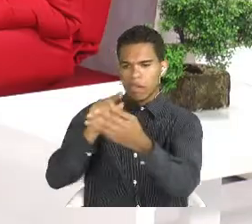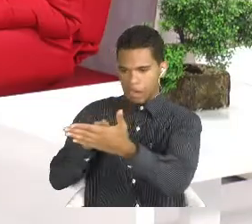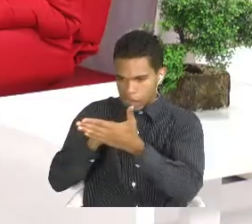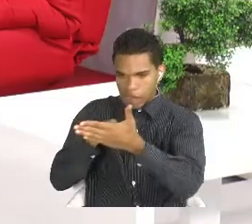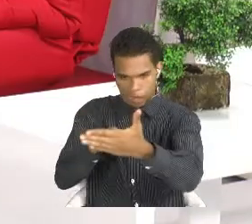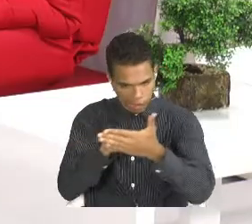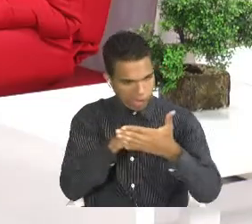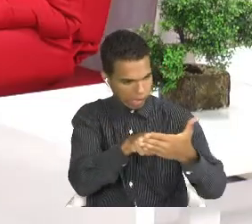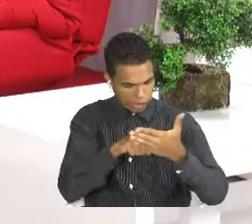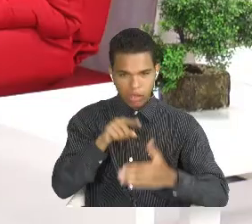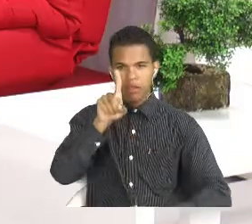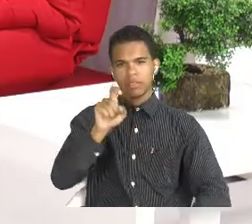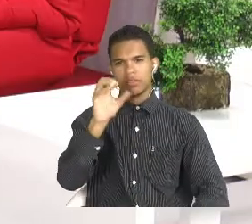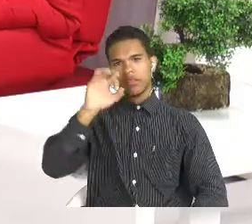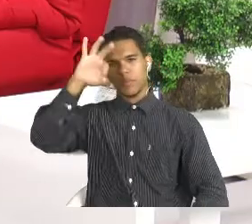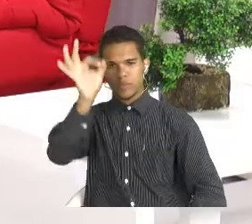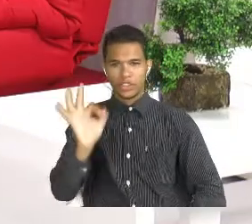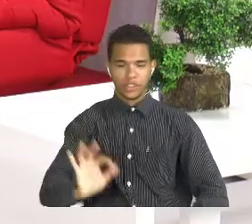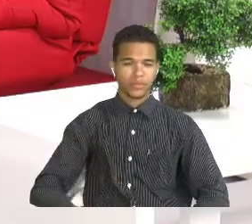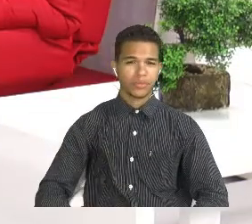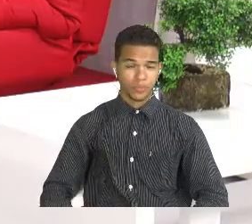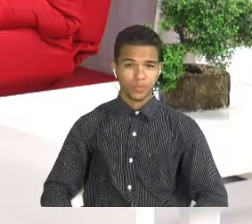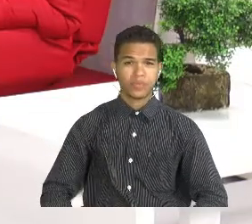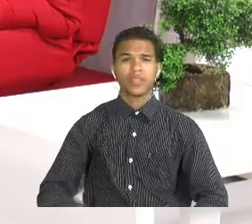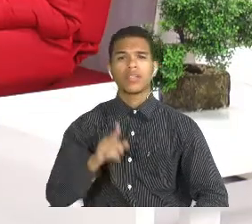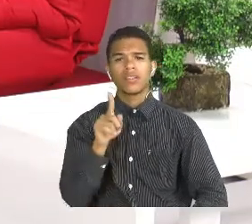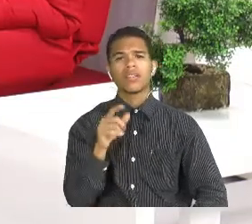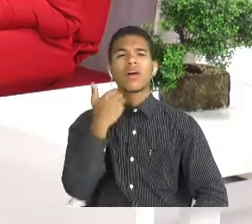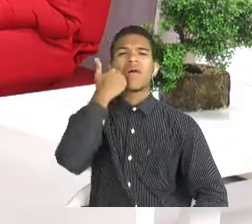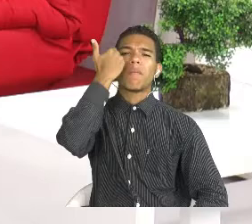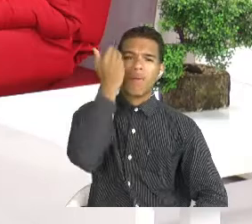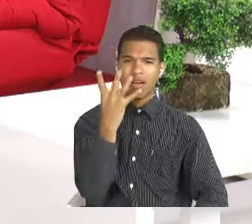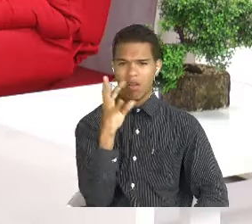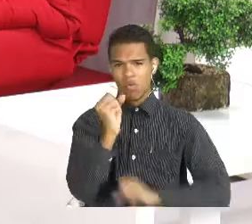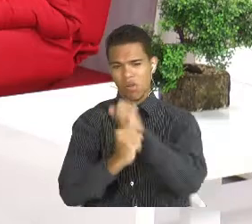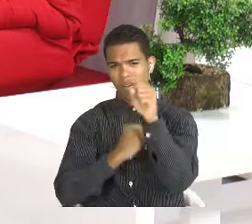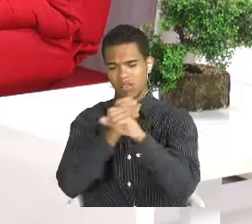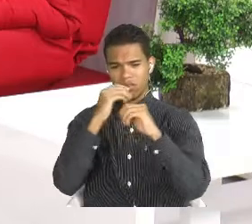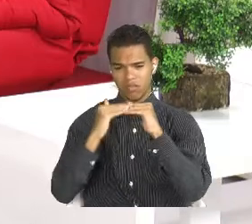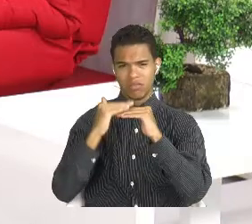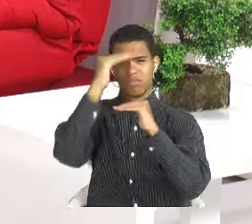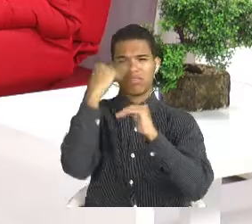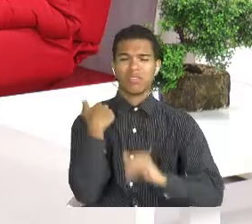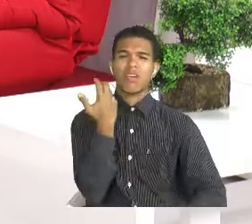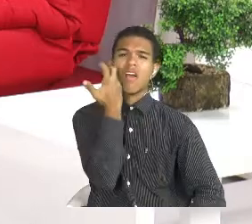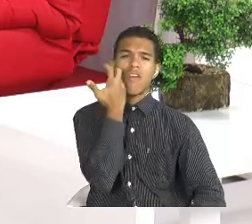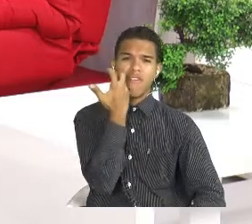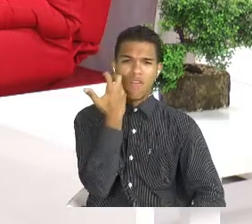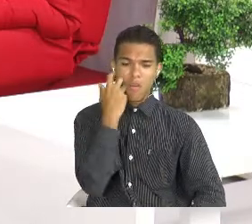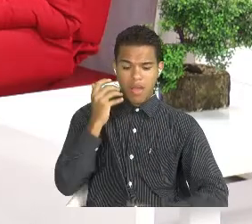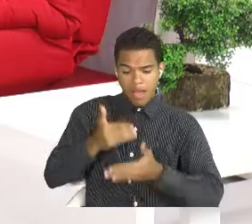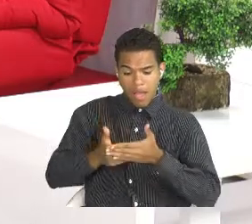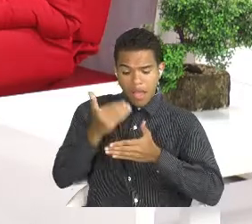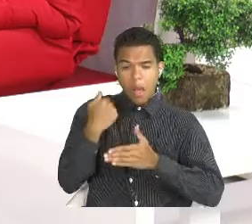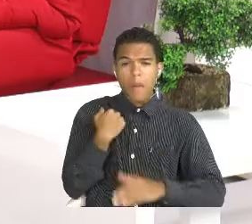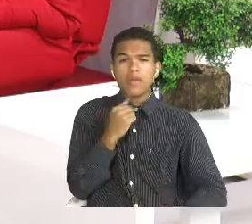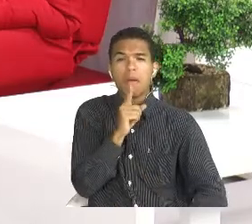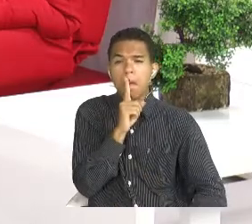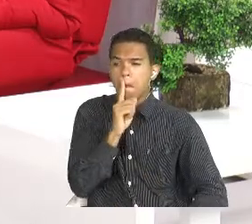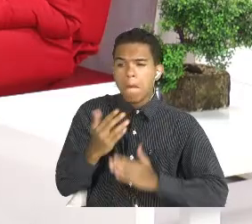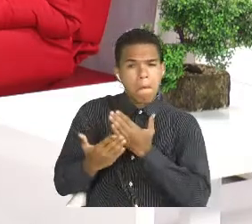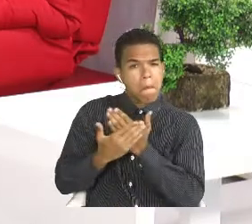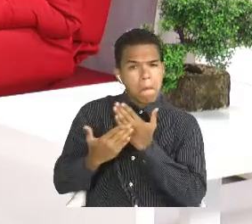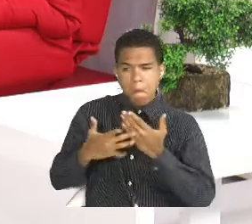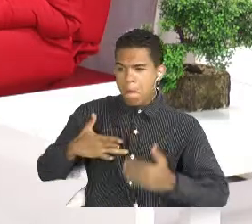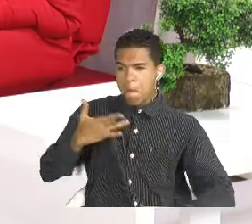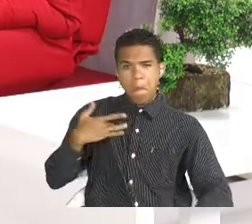que es glaucoma primario de ángulo abierto. Es personas ya mayores de 40 años, es una enfermedad al inicio silenciosa que está ligada